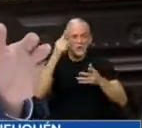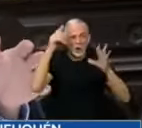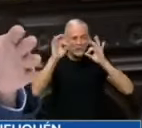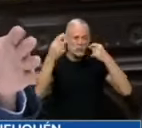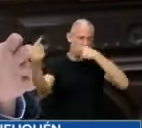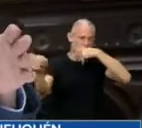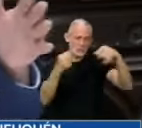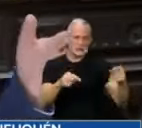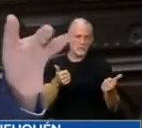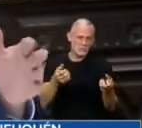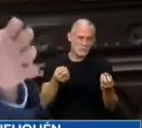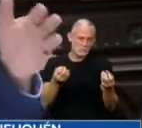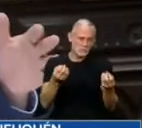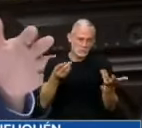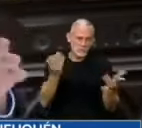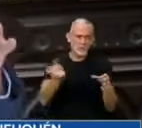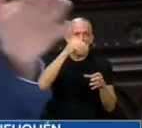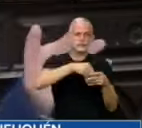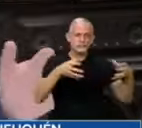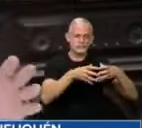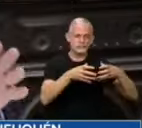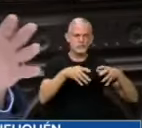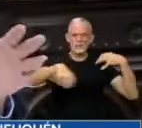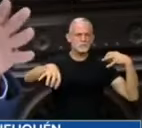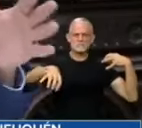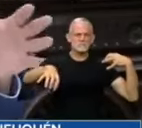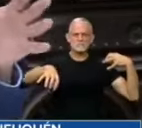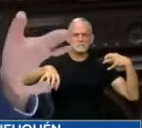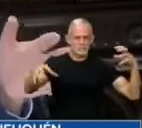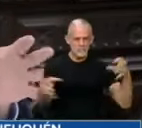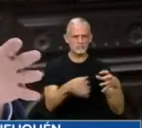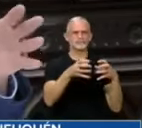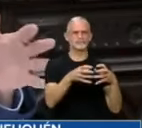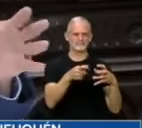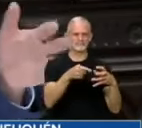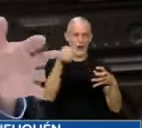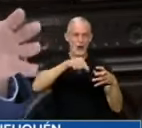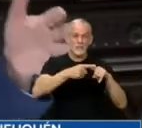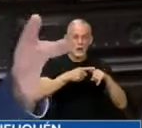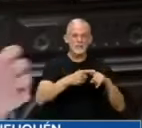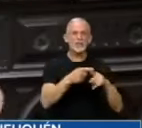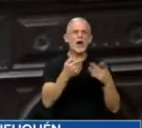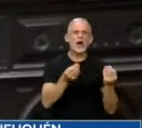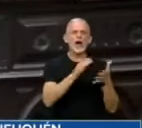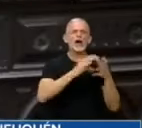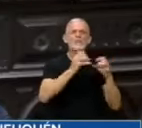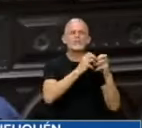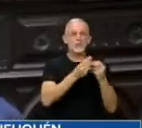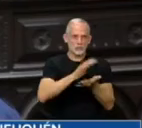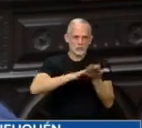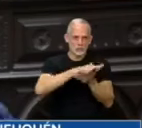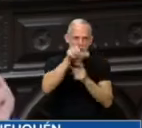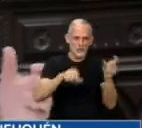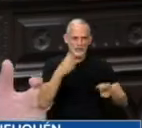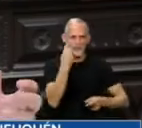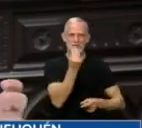opiniones nacionales se han sumado a eliminar la grieta y pudimos construir un frente que hoy ofrece soluciones hacia los